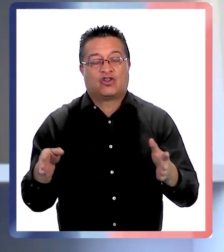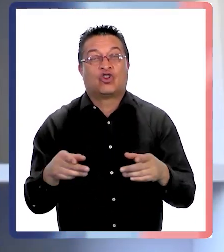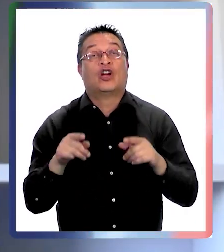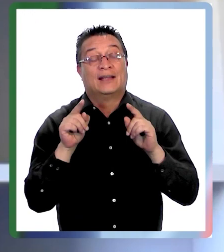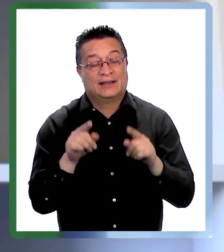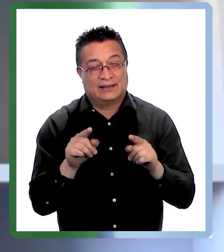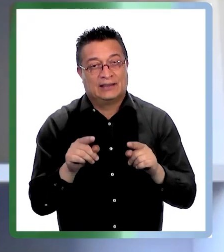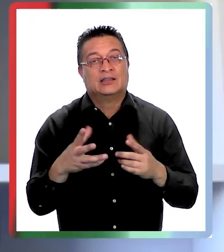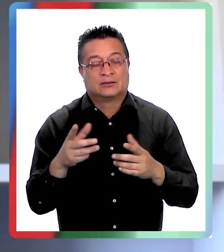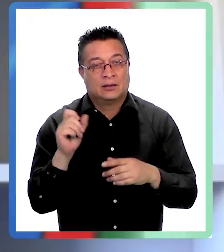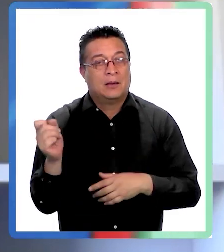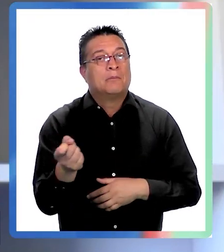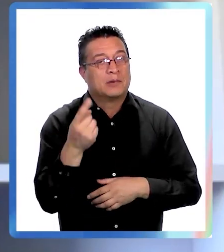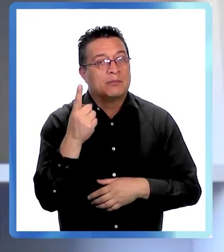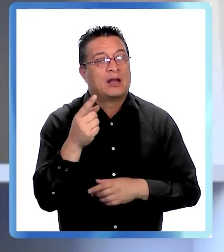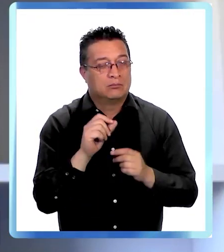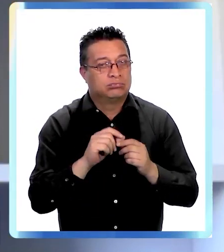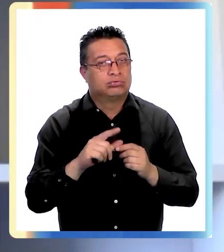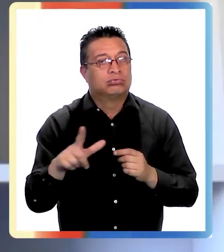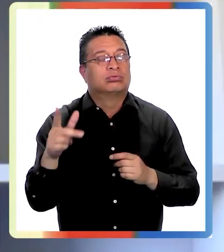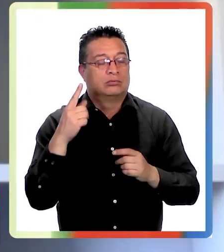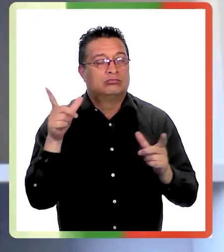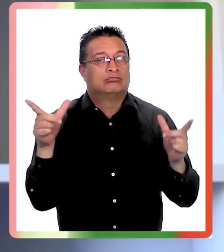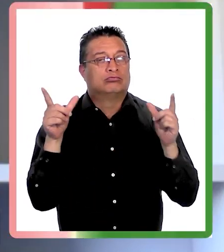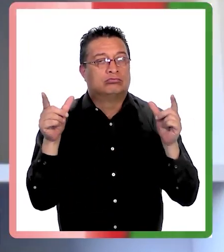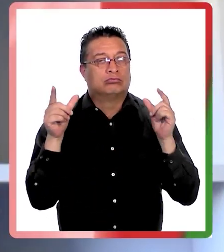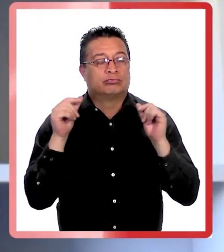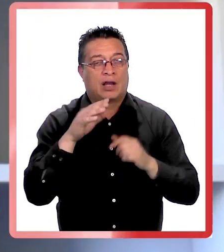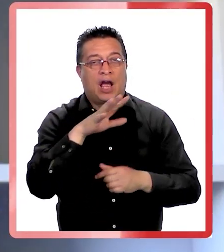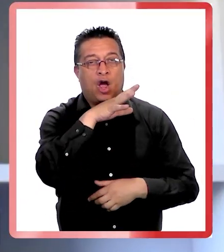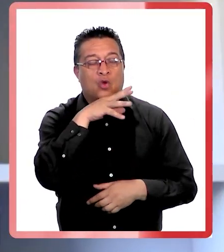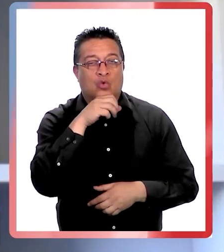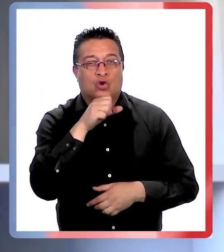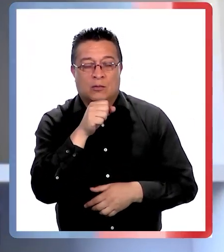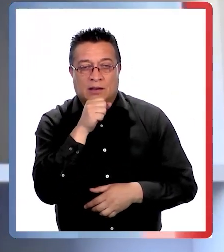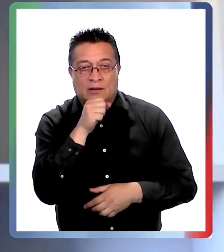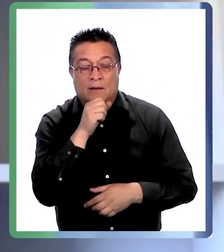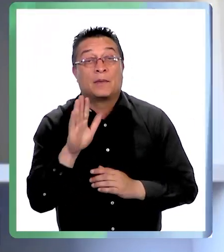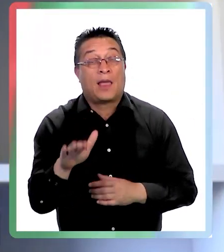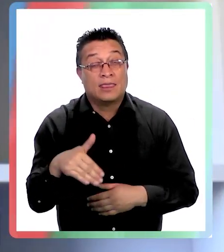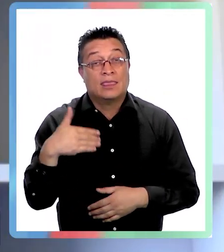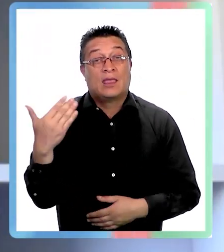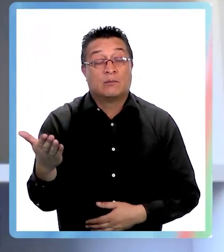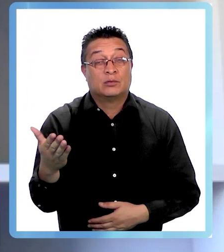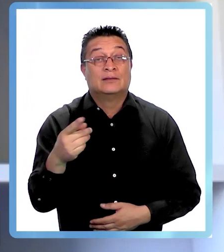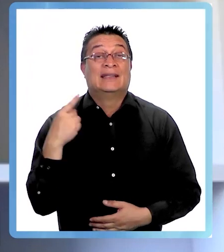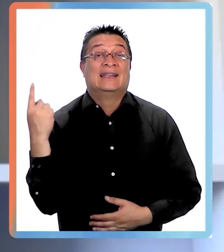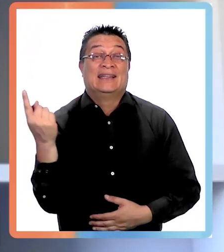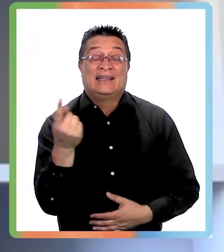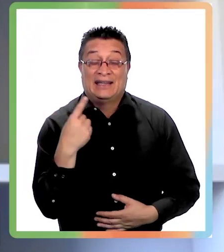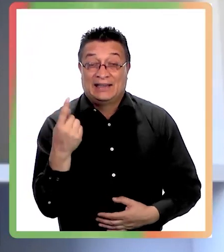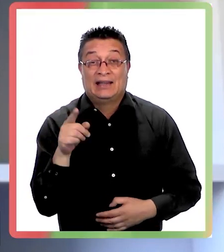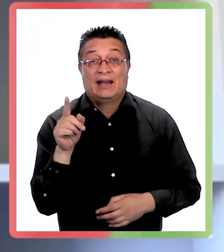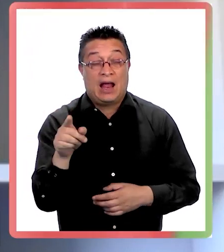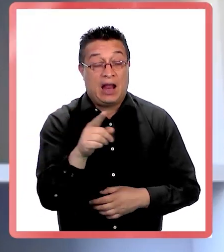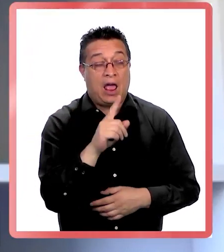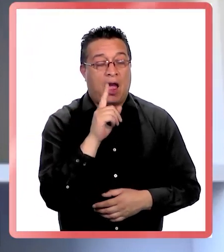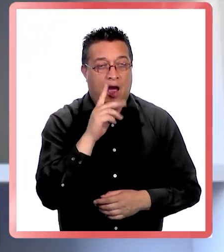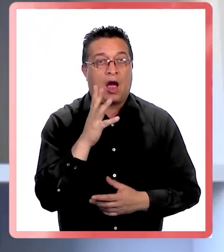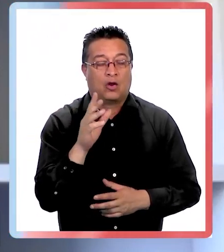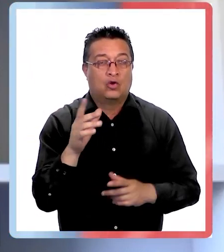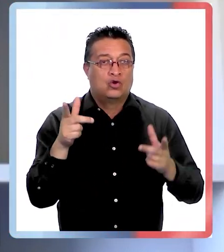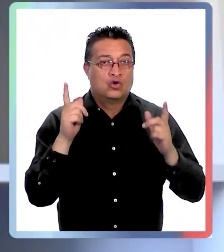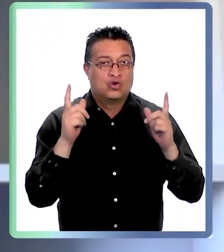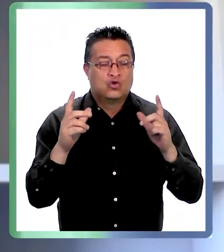fondo. Eso es como la primera manifestación de que la audición se puede estar perdiendo en un adulto mayor. Después, en general, que haya un